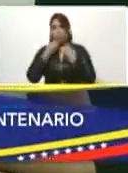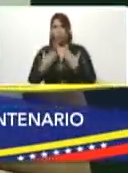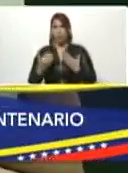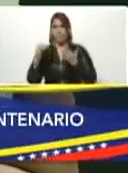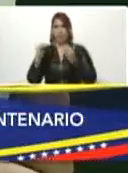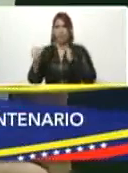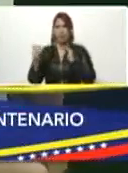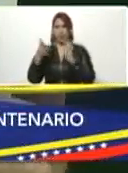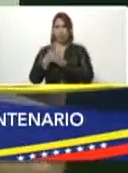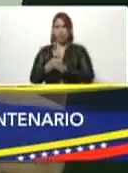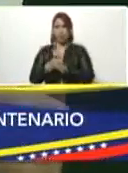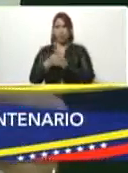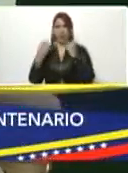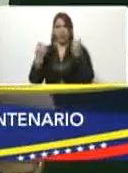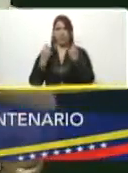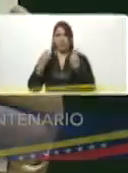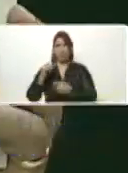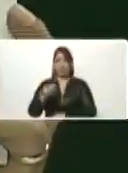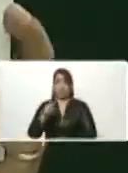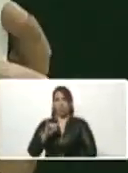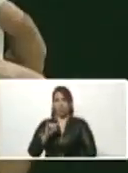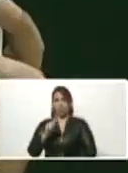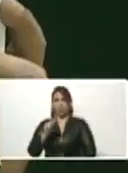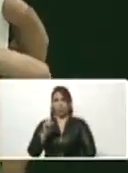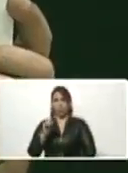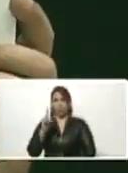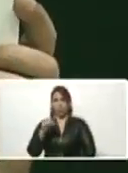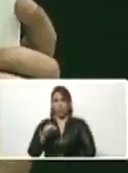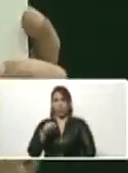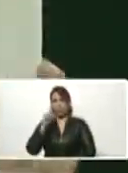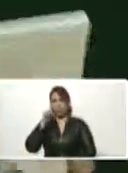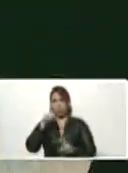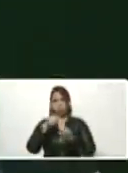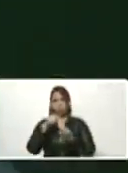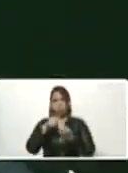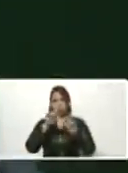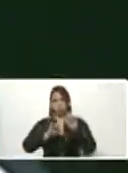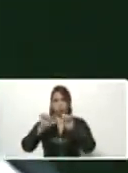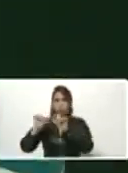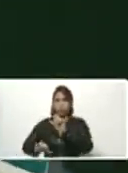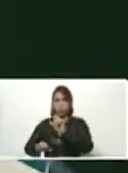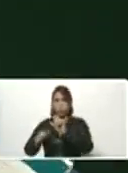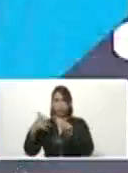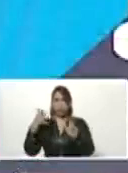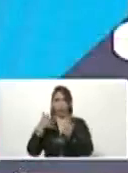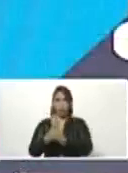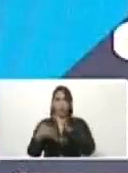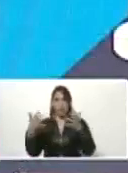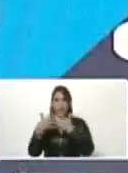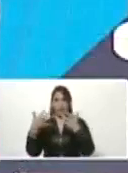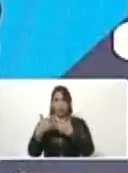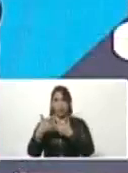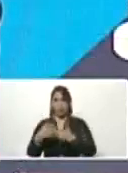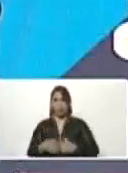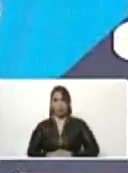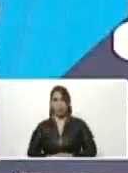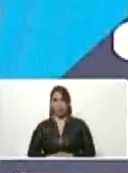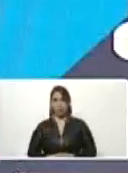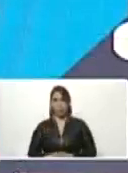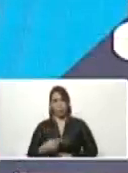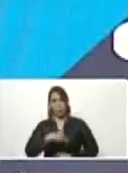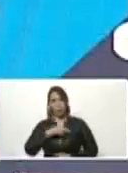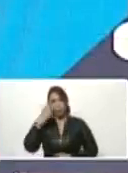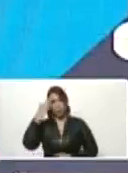fue la campaña de Quito y hace énfasis en los detalles de la batalla de Pichincha. La batalla de Pichincha, como sabemos, es